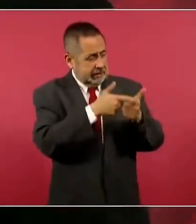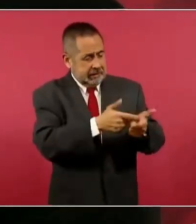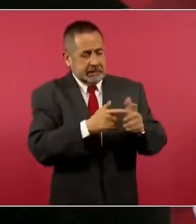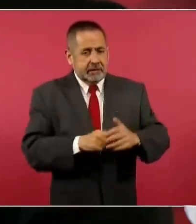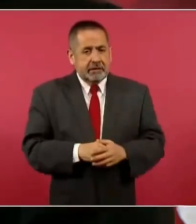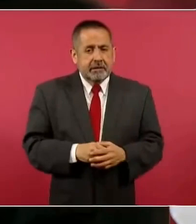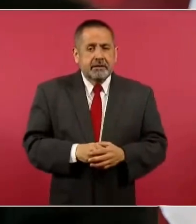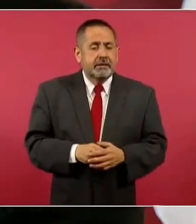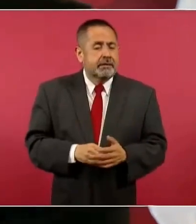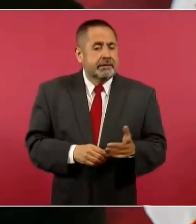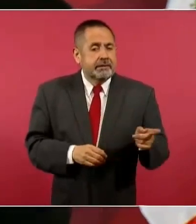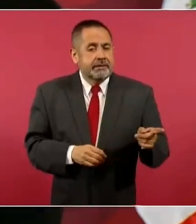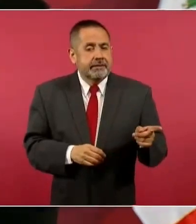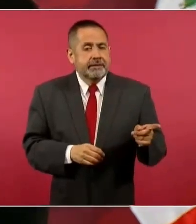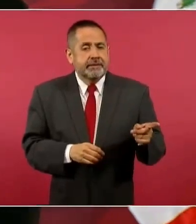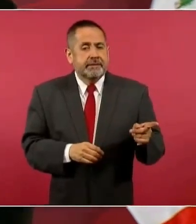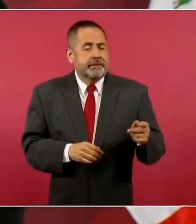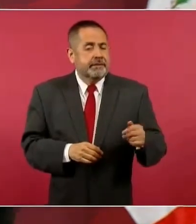se les